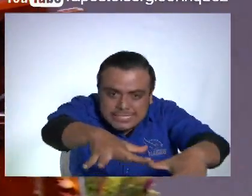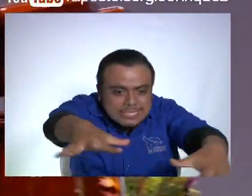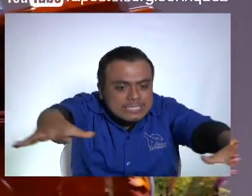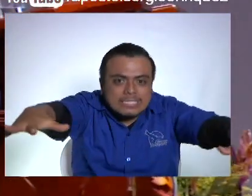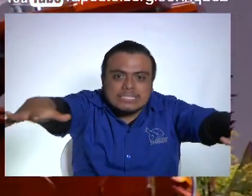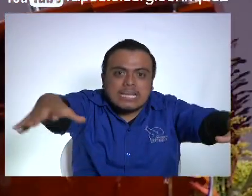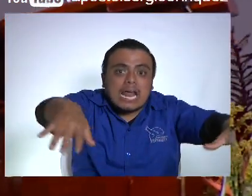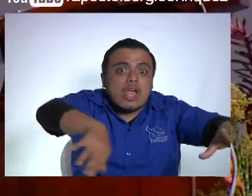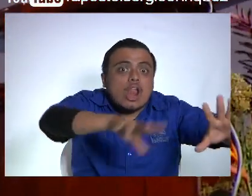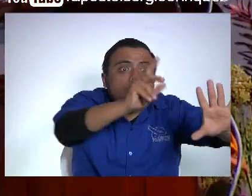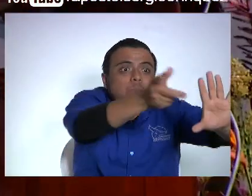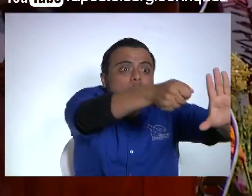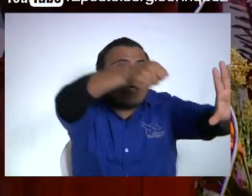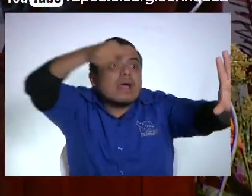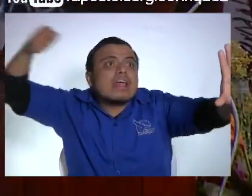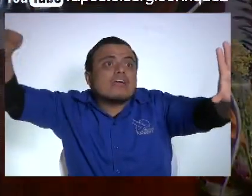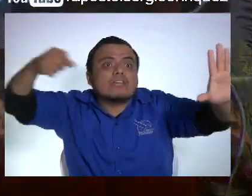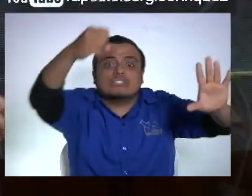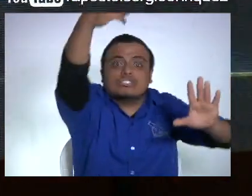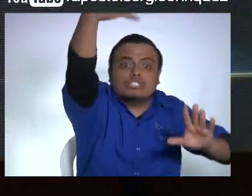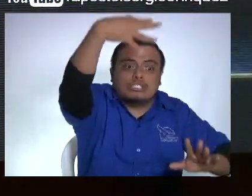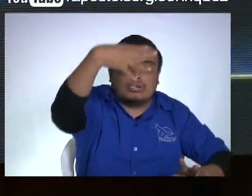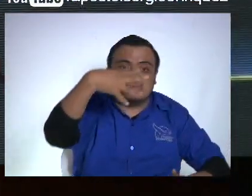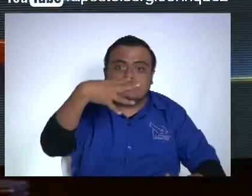una puerta. Aleluya.